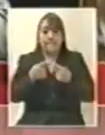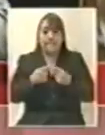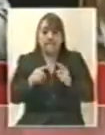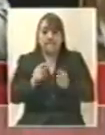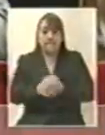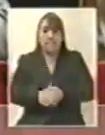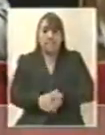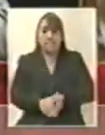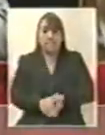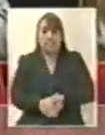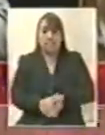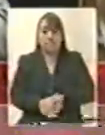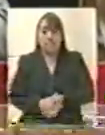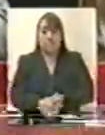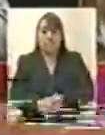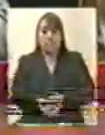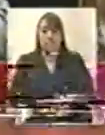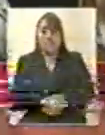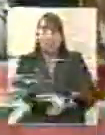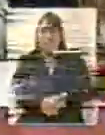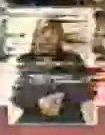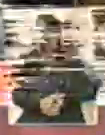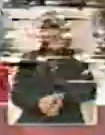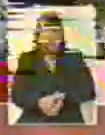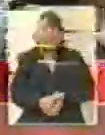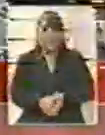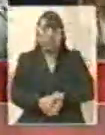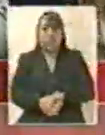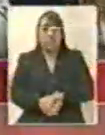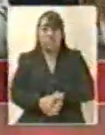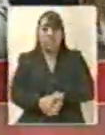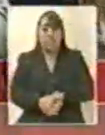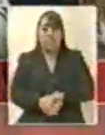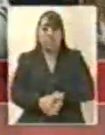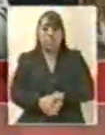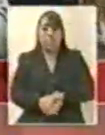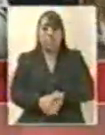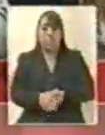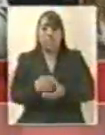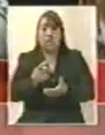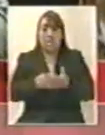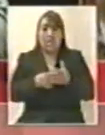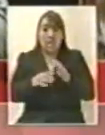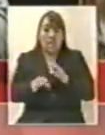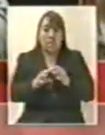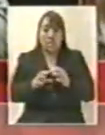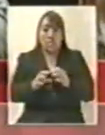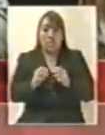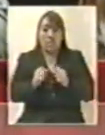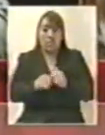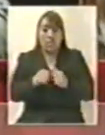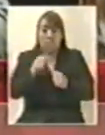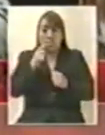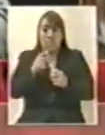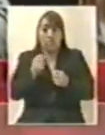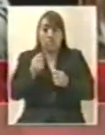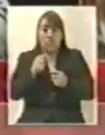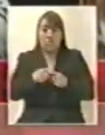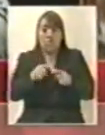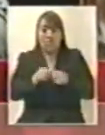partido, que producen y que han producido en el Perú y en cualquier parte, y esa es parte de la historia de los